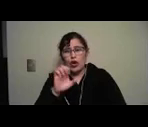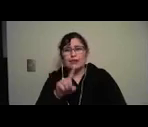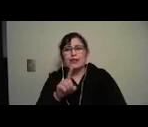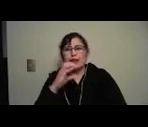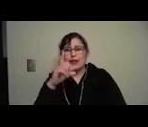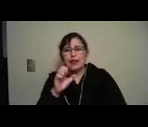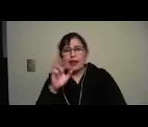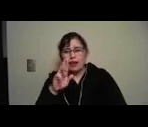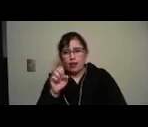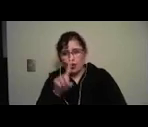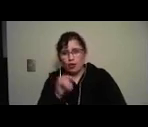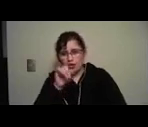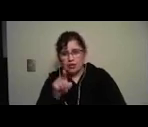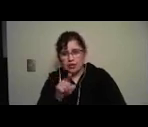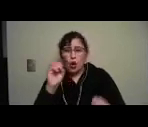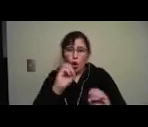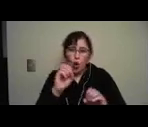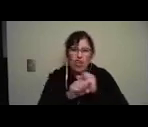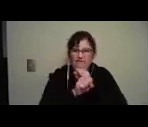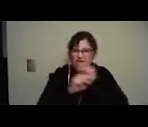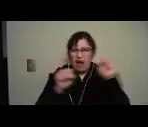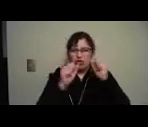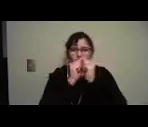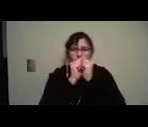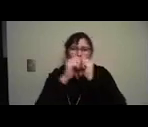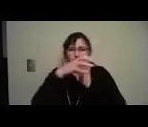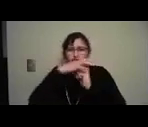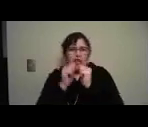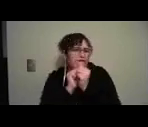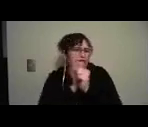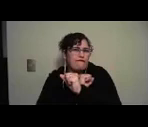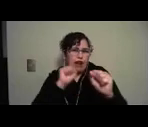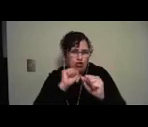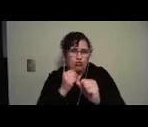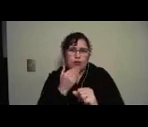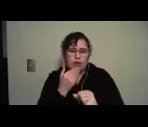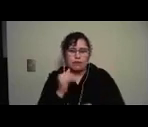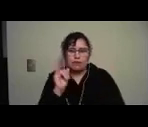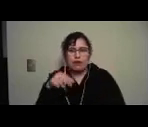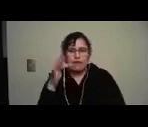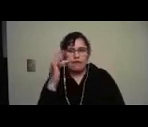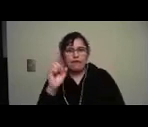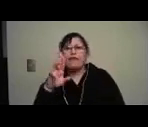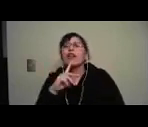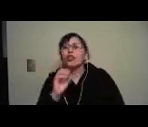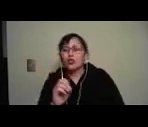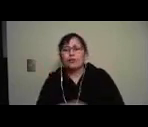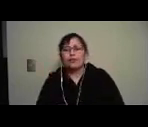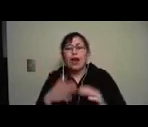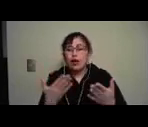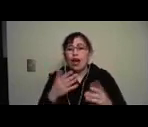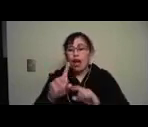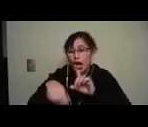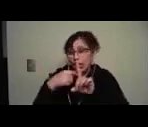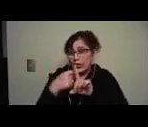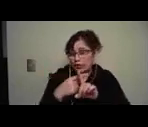sus diferentes orígenes, ya. Hay una demencia asociada también a la enfermedad de Parkinson, que cuando hablamos de Parkinson también